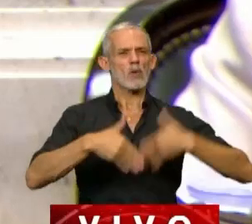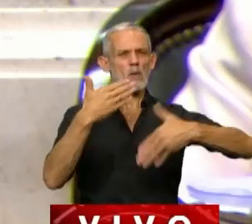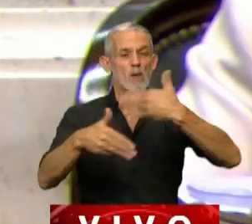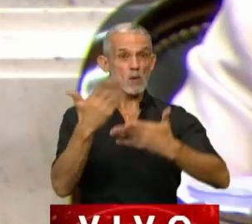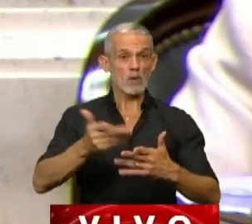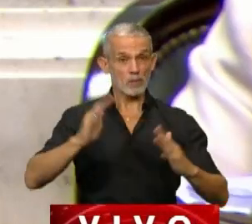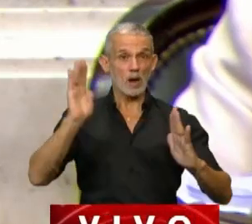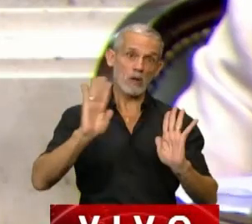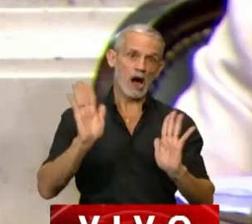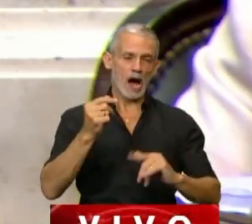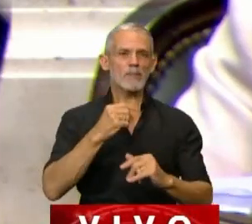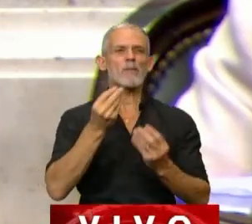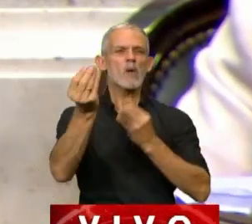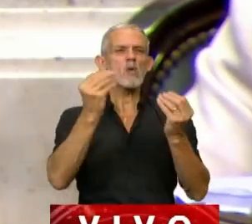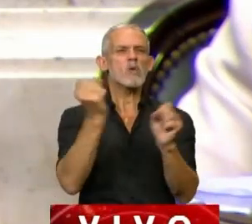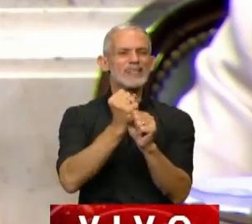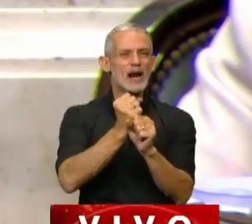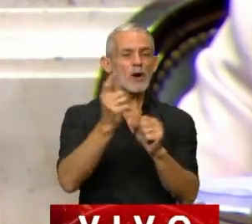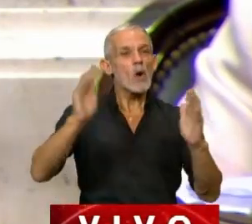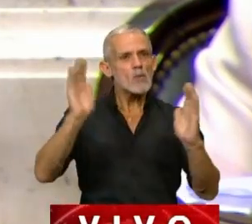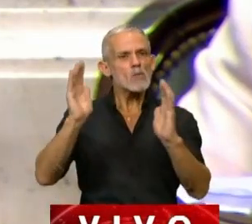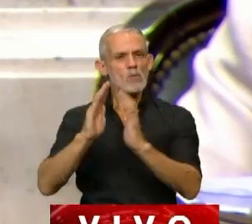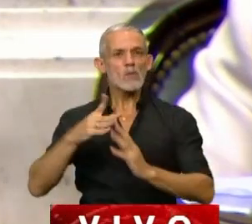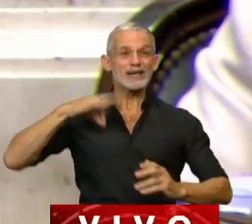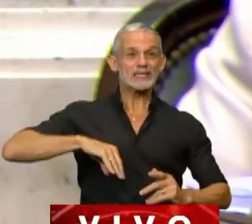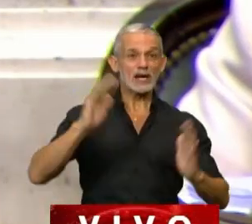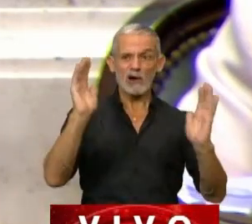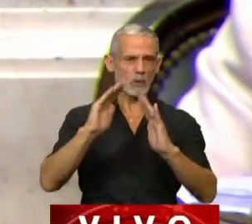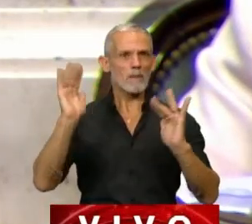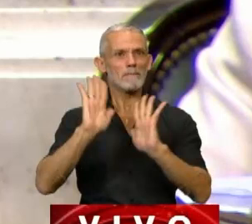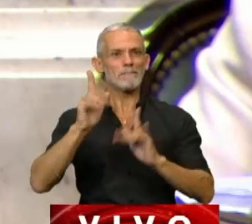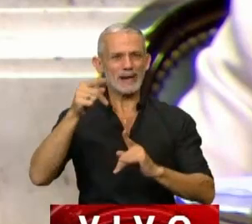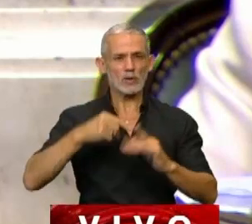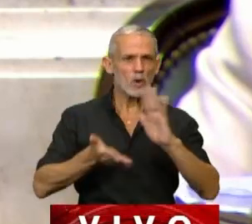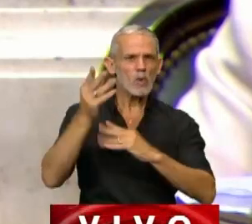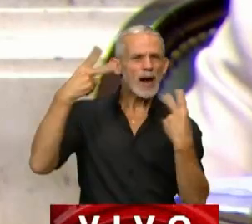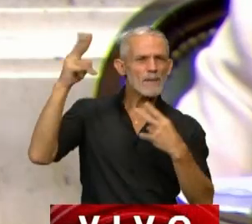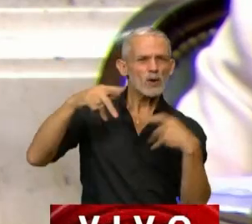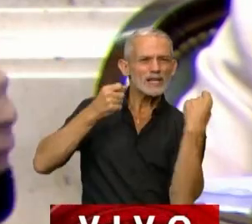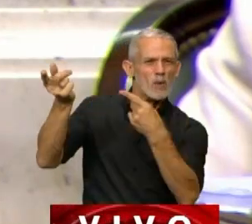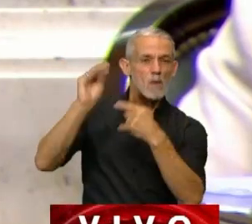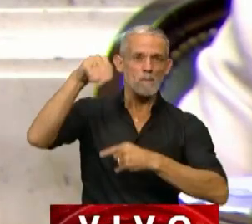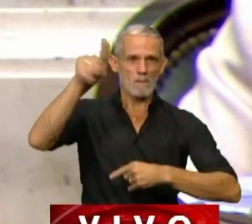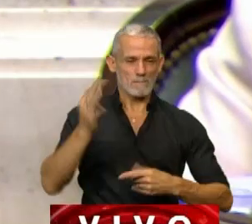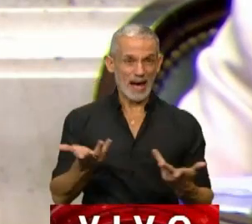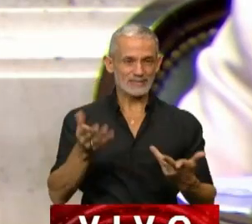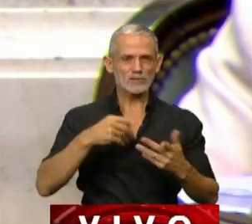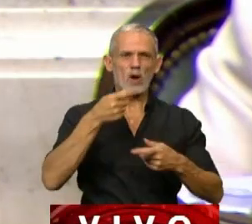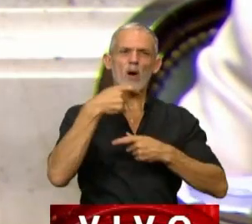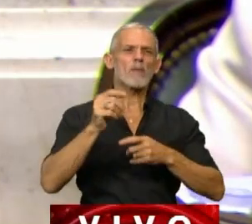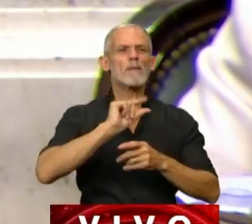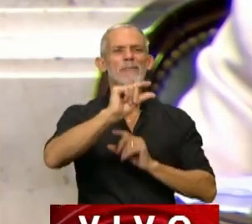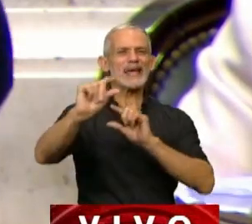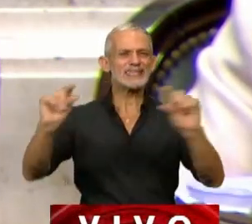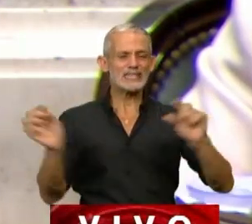Está disminuyendo la tasa de desempleo, detuvo la caída del salario, vamos por aumento de exportaciones, el financiamiento a las pymes es